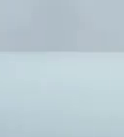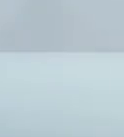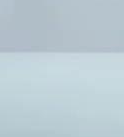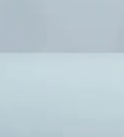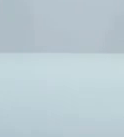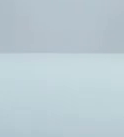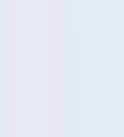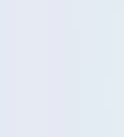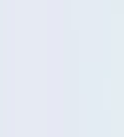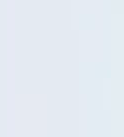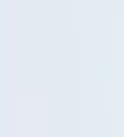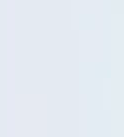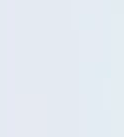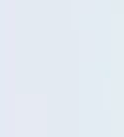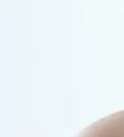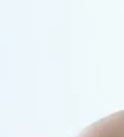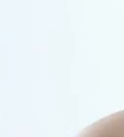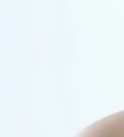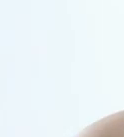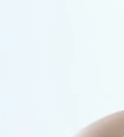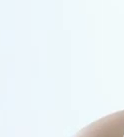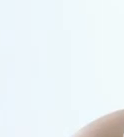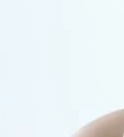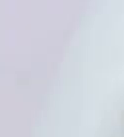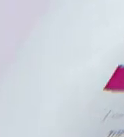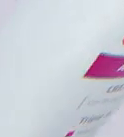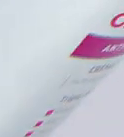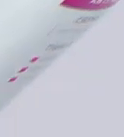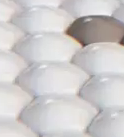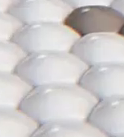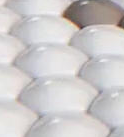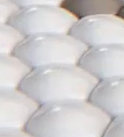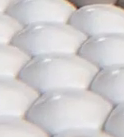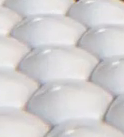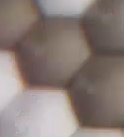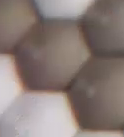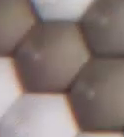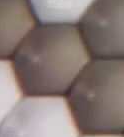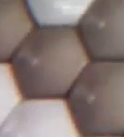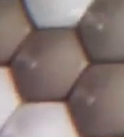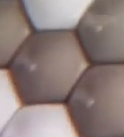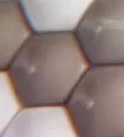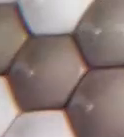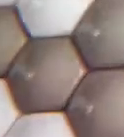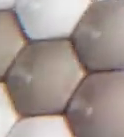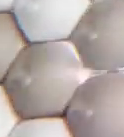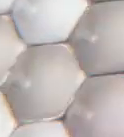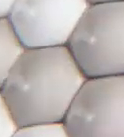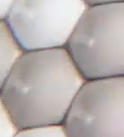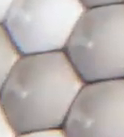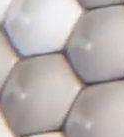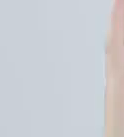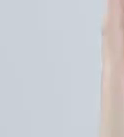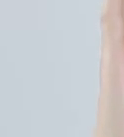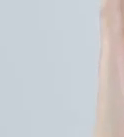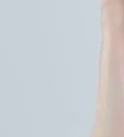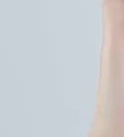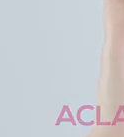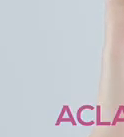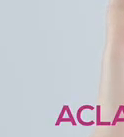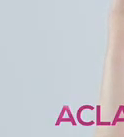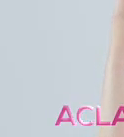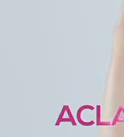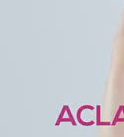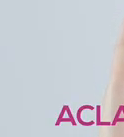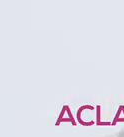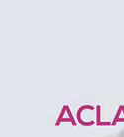Antimanchas, una crema de uso diario. Su fórmula con pH resorcinol y niacinamida ayuda a aclarar las manchas en la piel